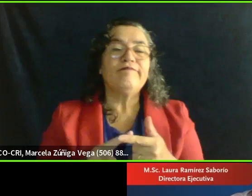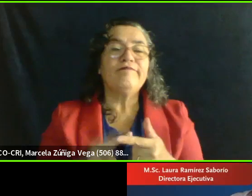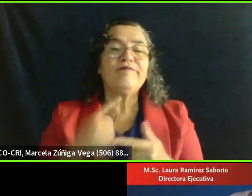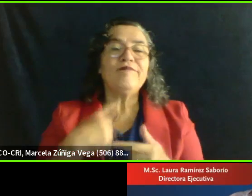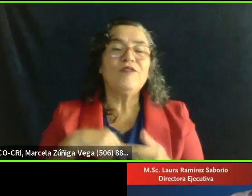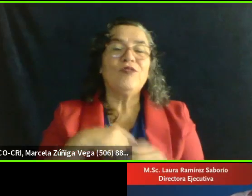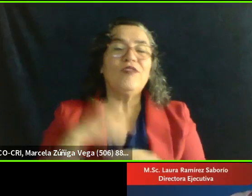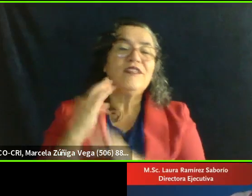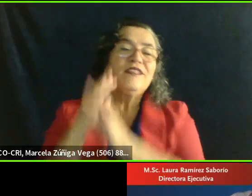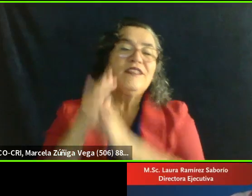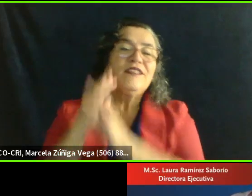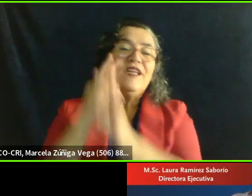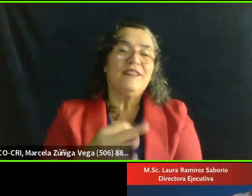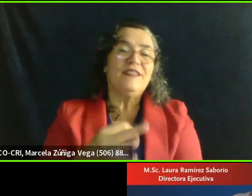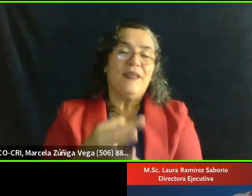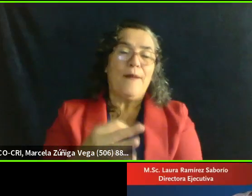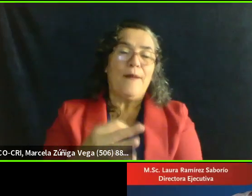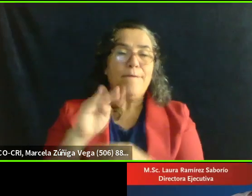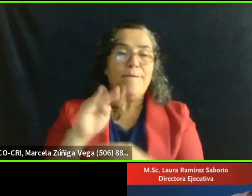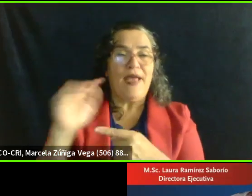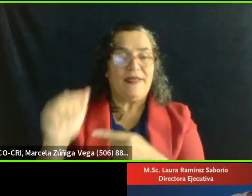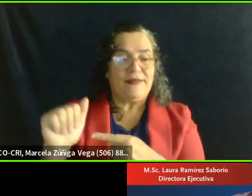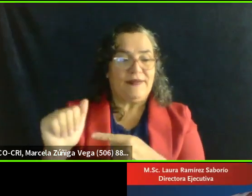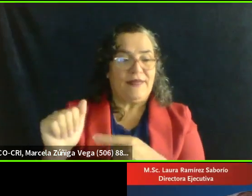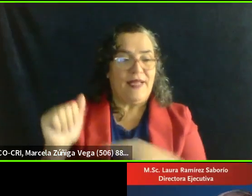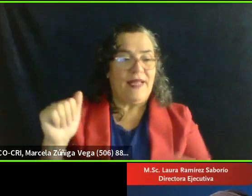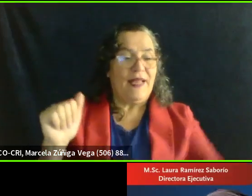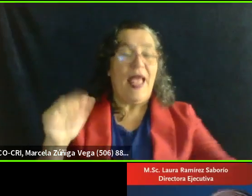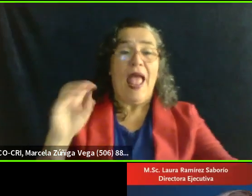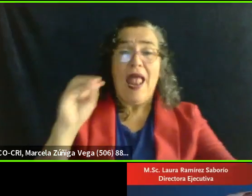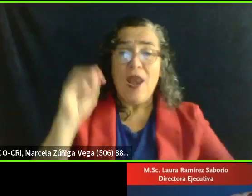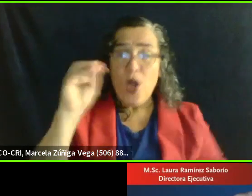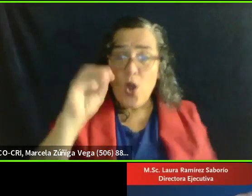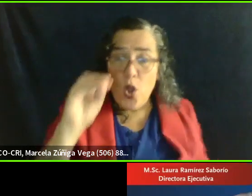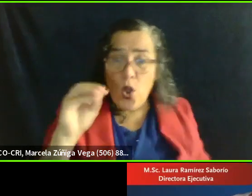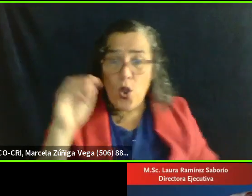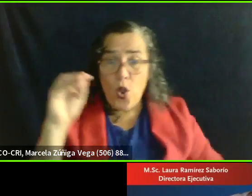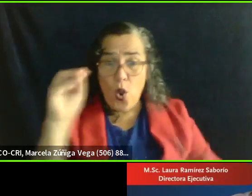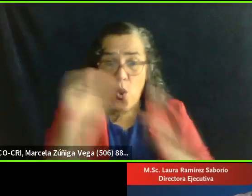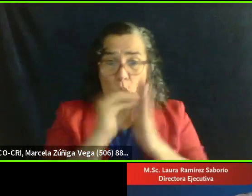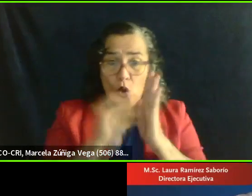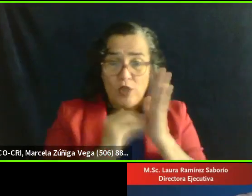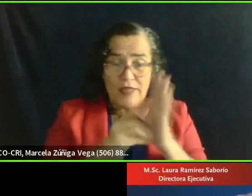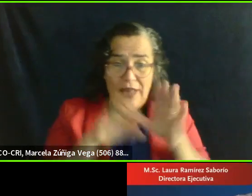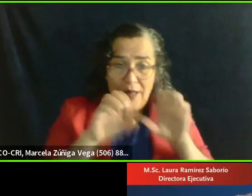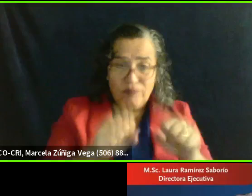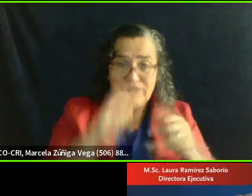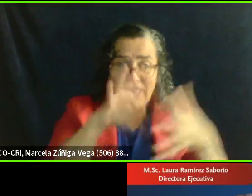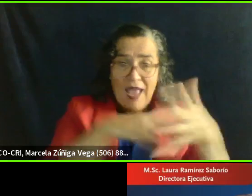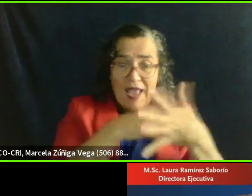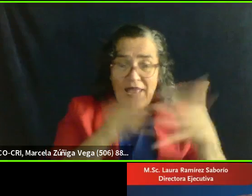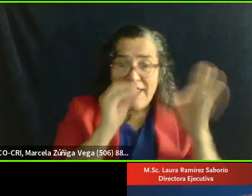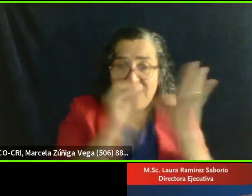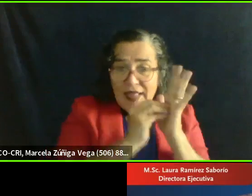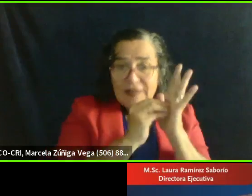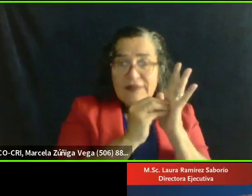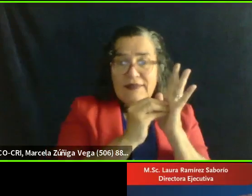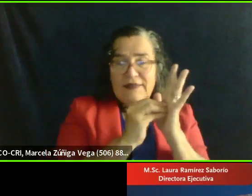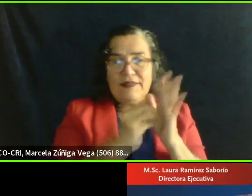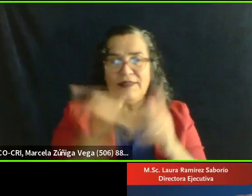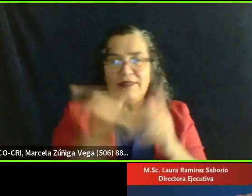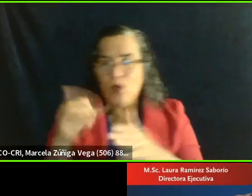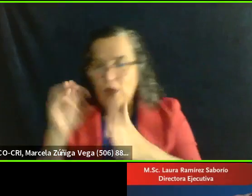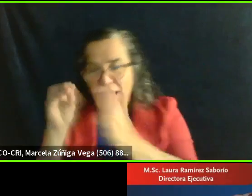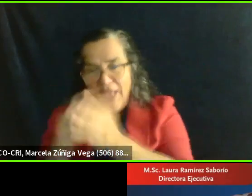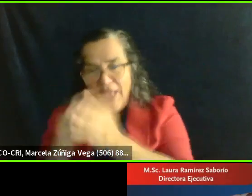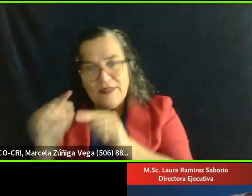tradicional conferencia magistral. Así que por favor, anótenla, resérvenlas en sus agendas, en sus teléfonos, que los vamos a